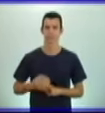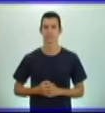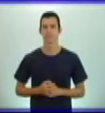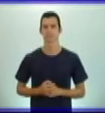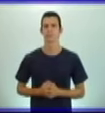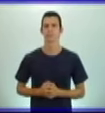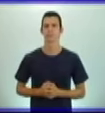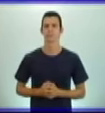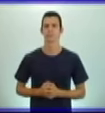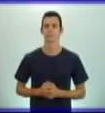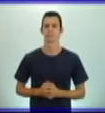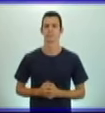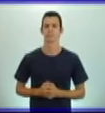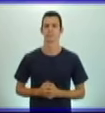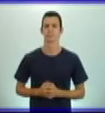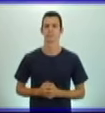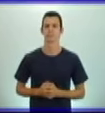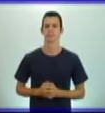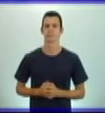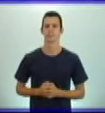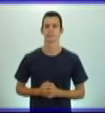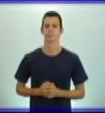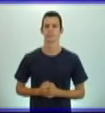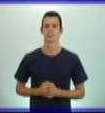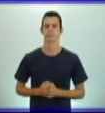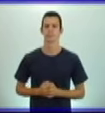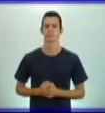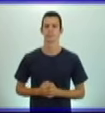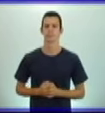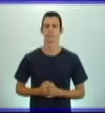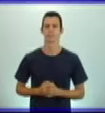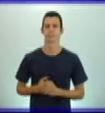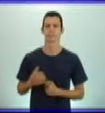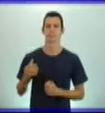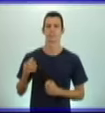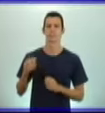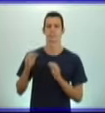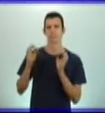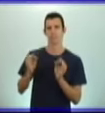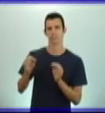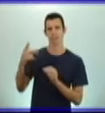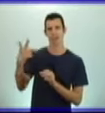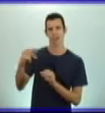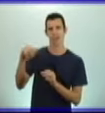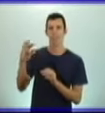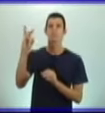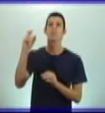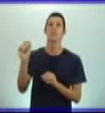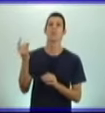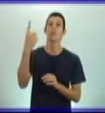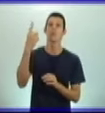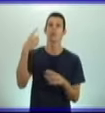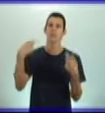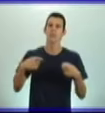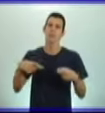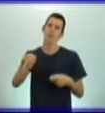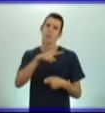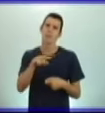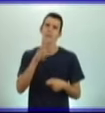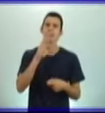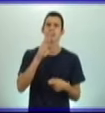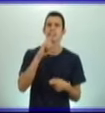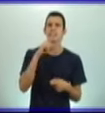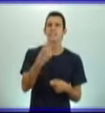Para ello hemos tomado este ejercicio que, como ustedes verán, dice cómo analizar si una proposición es verdadera o falsa.